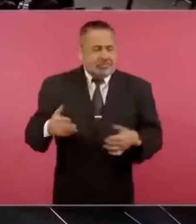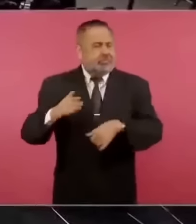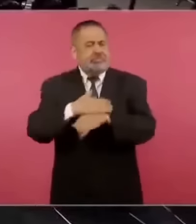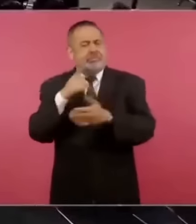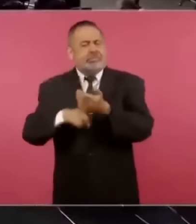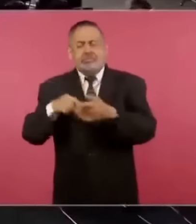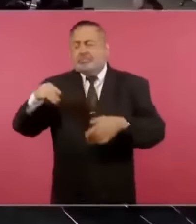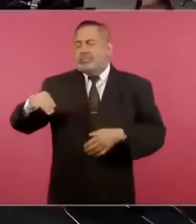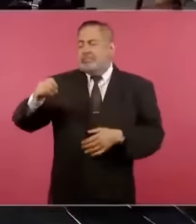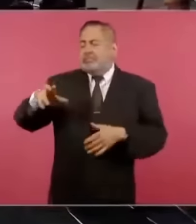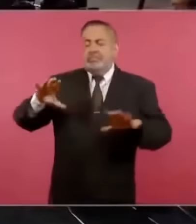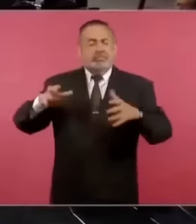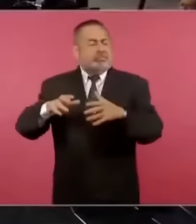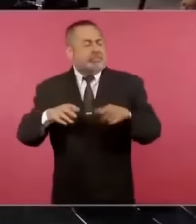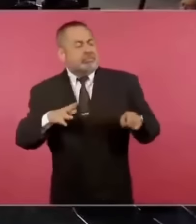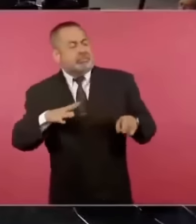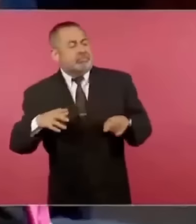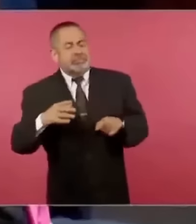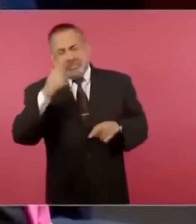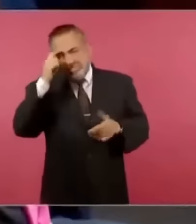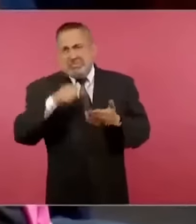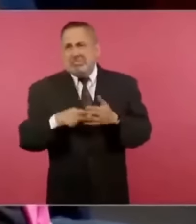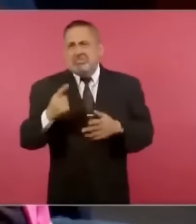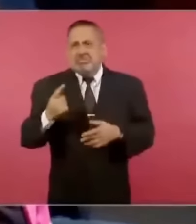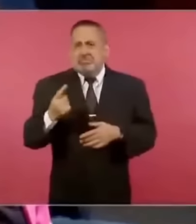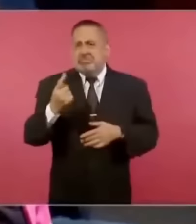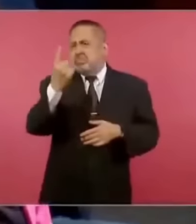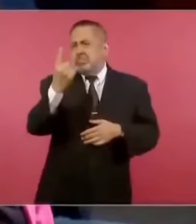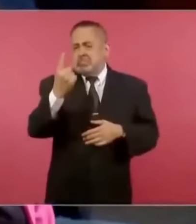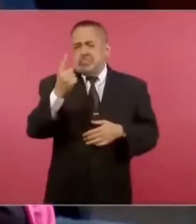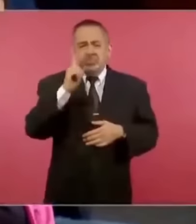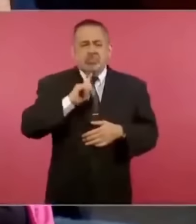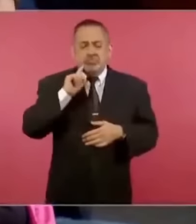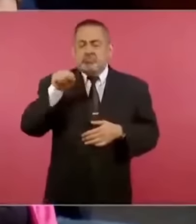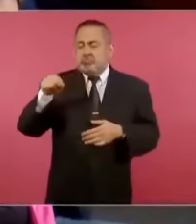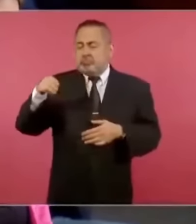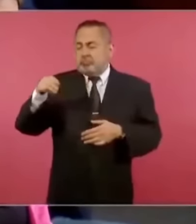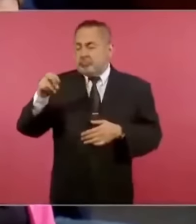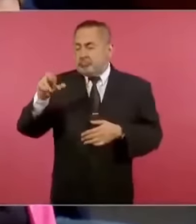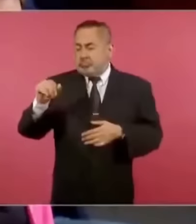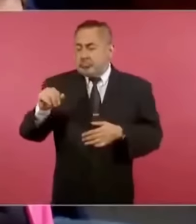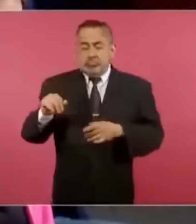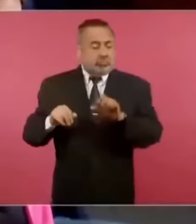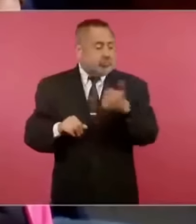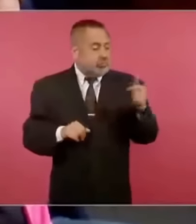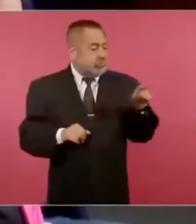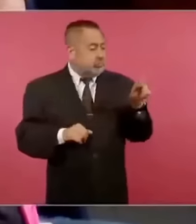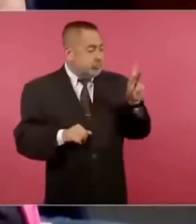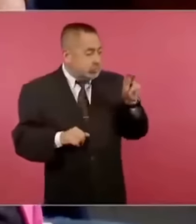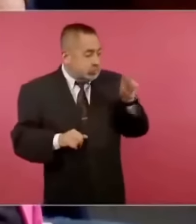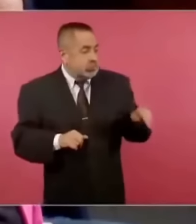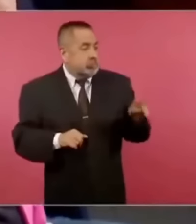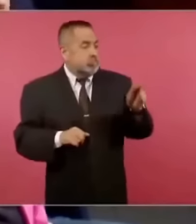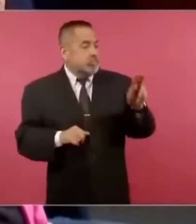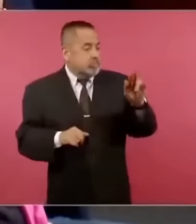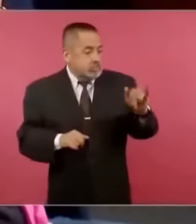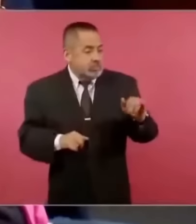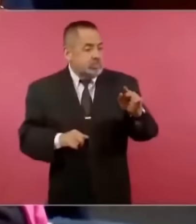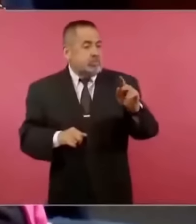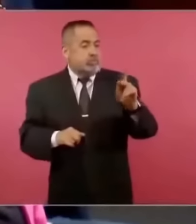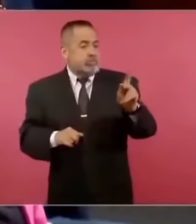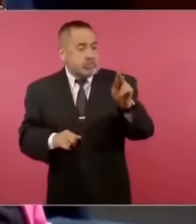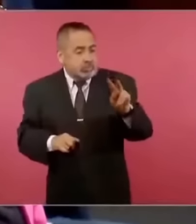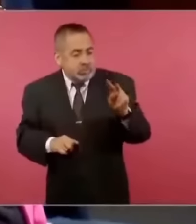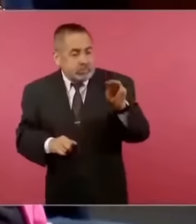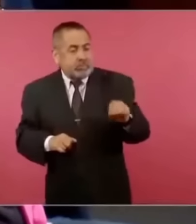tiene estos? No hay, creo que hay una de Morena, y los demás son del PRI, del PAN, del Verde, o sea, de todos lados, menos